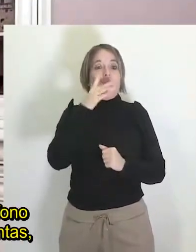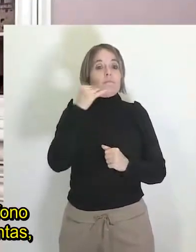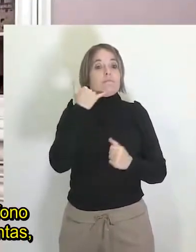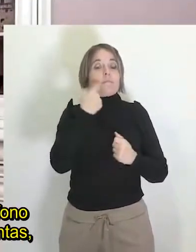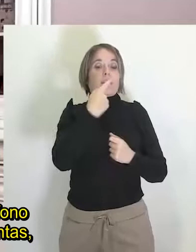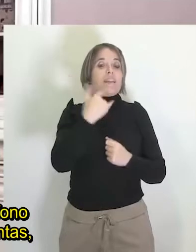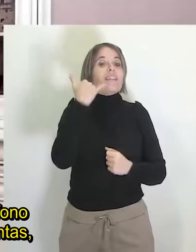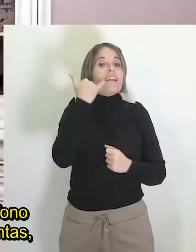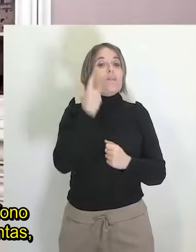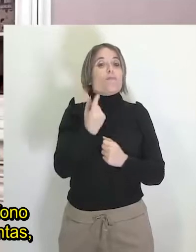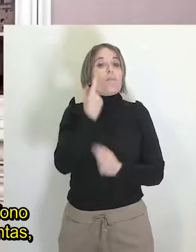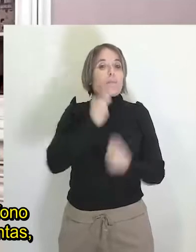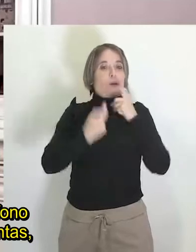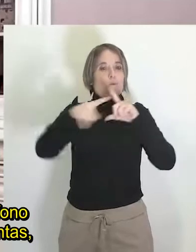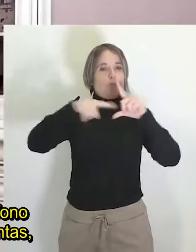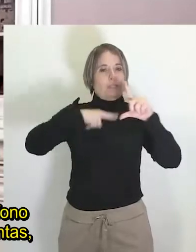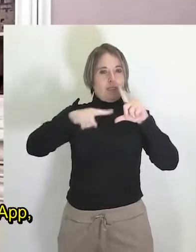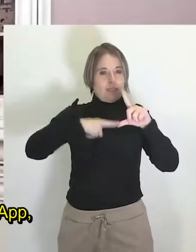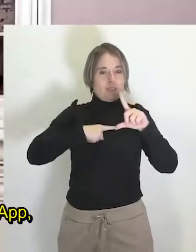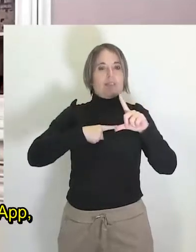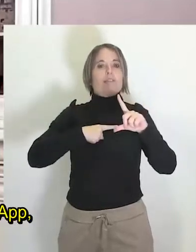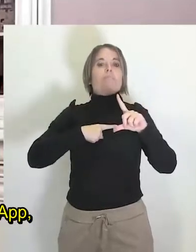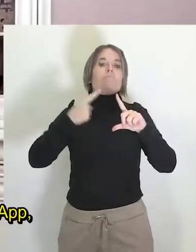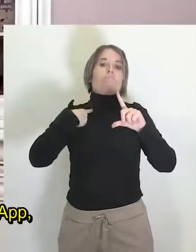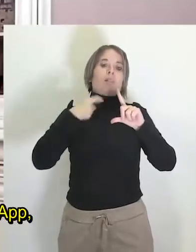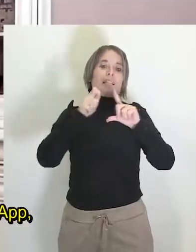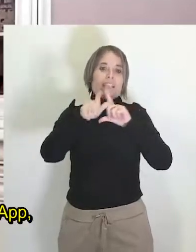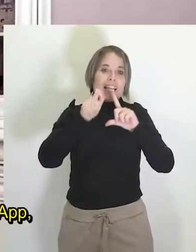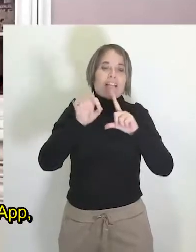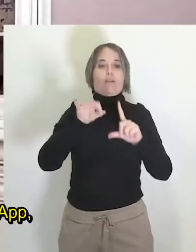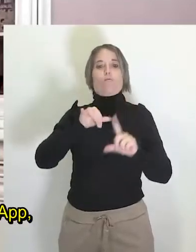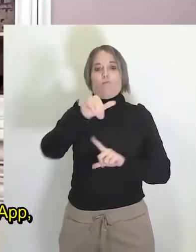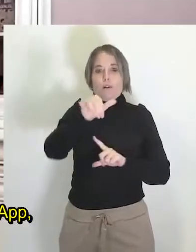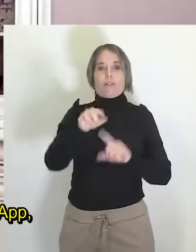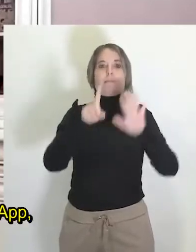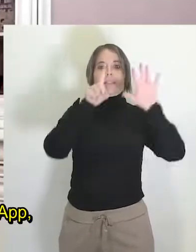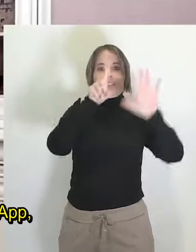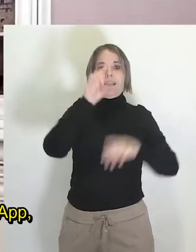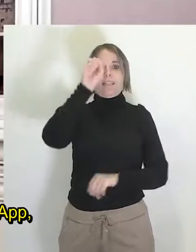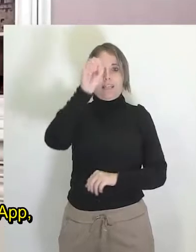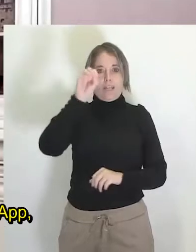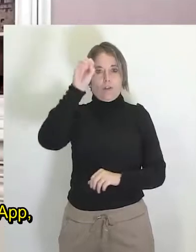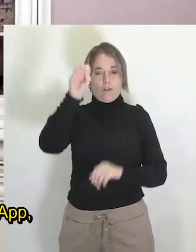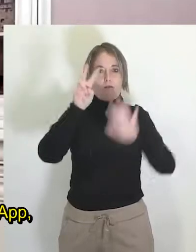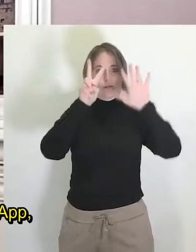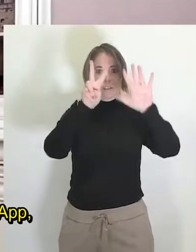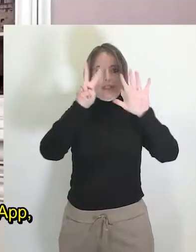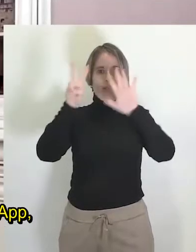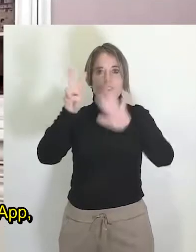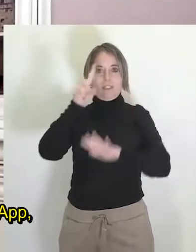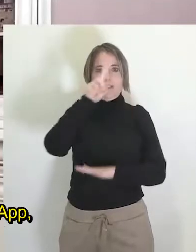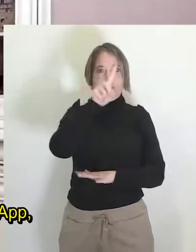ya el teléfono al que podéis enviar las preguntas, que es a través de Telegram o WhatsApp, el 600-77-1512,